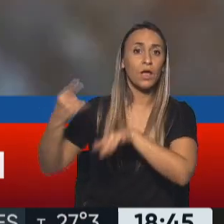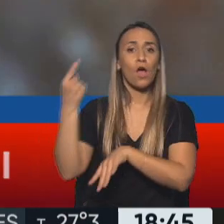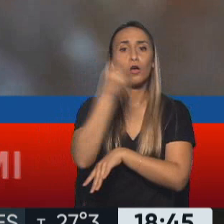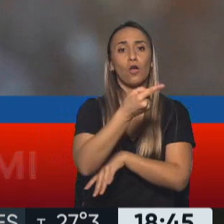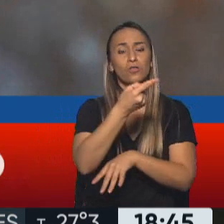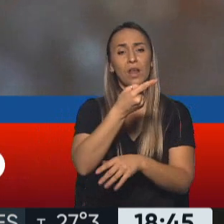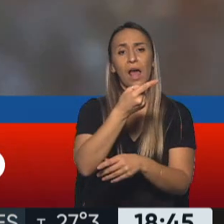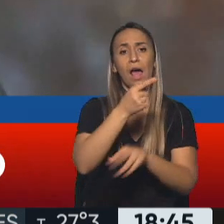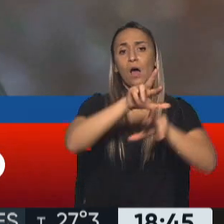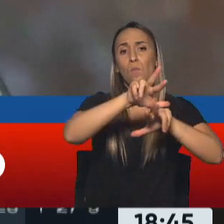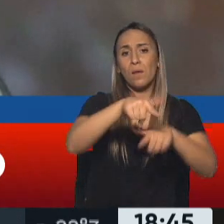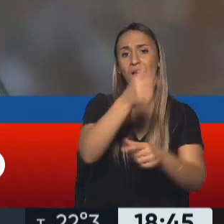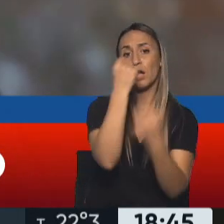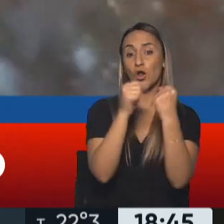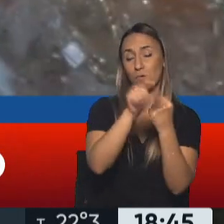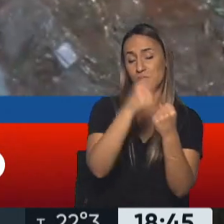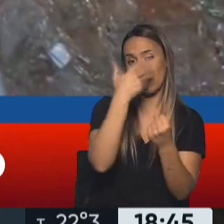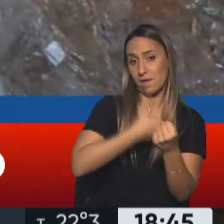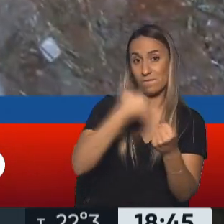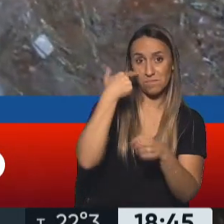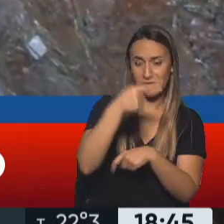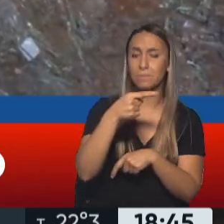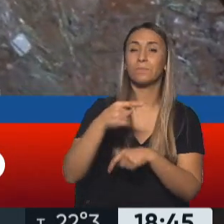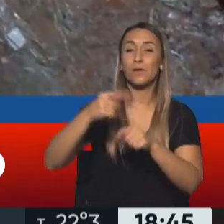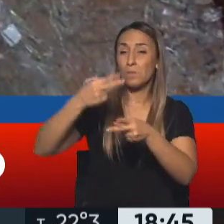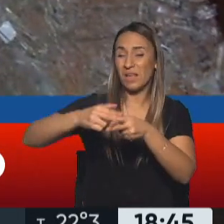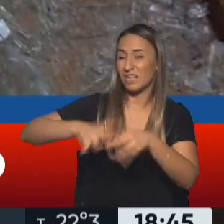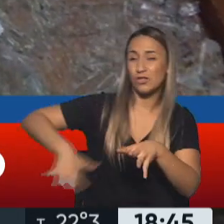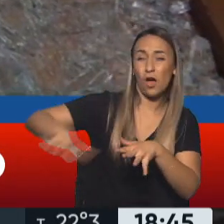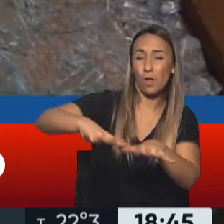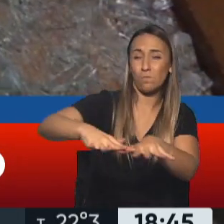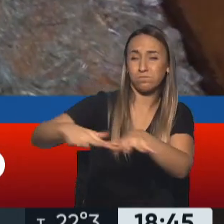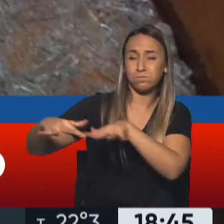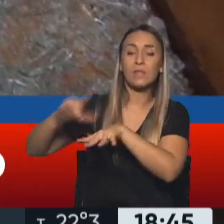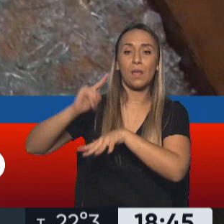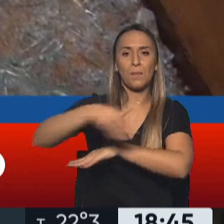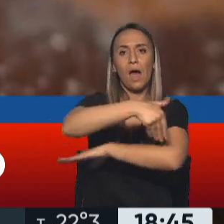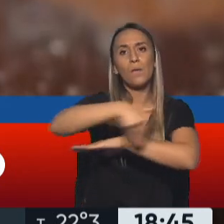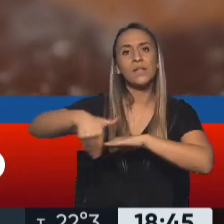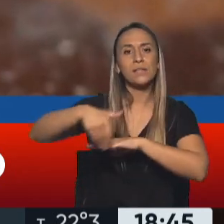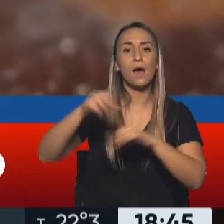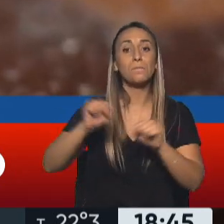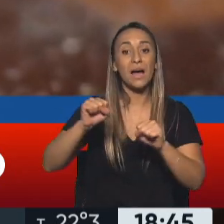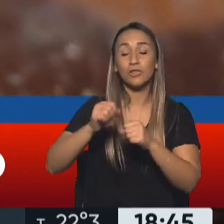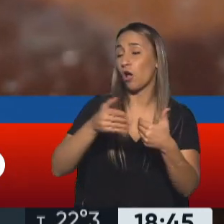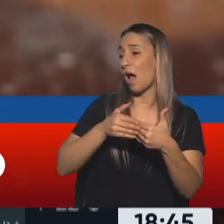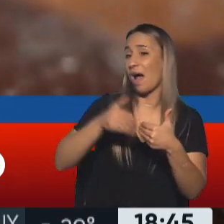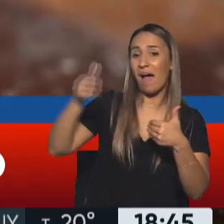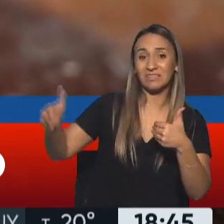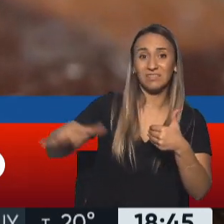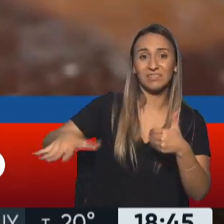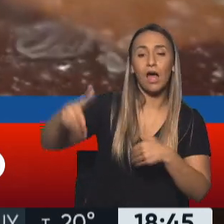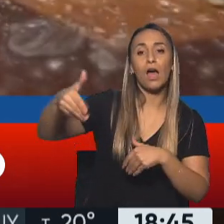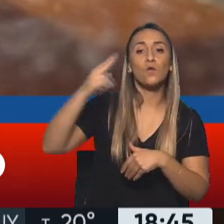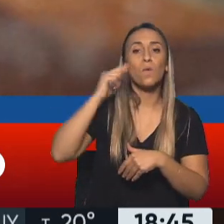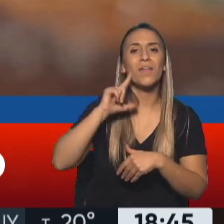plan económico del Fondo Monetario. Ocupaba toda la plaza y la Avenida de Mayo hasta la 9 de julio. Unos